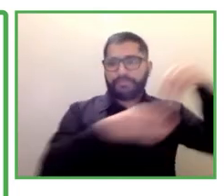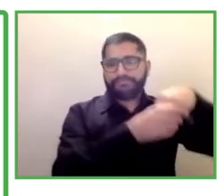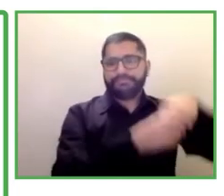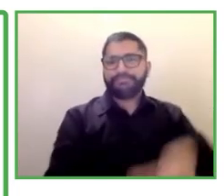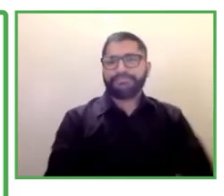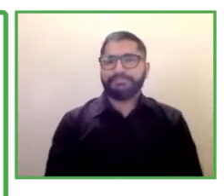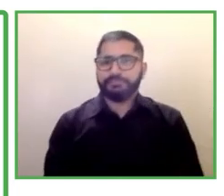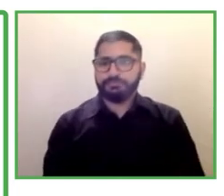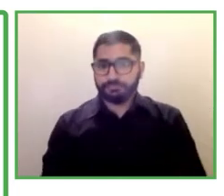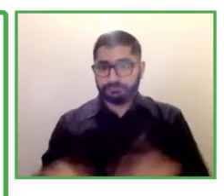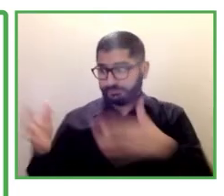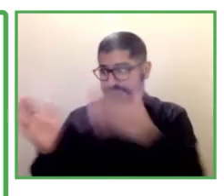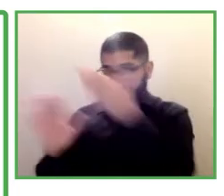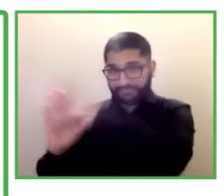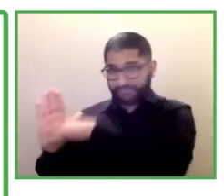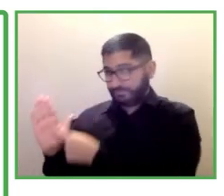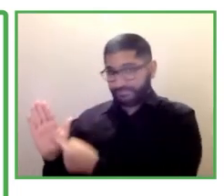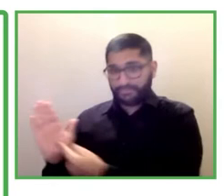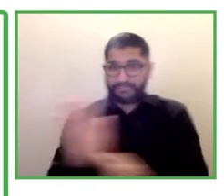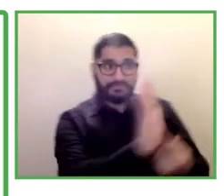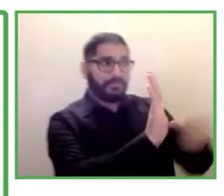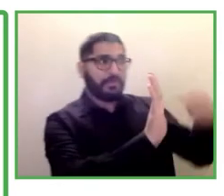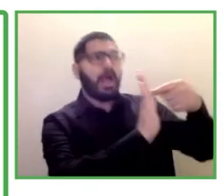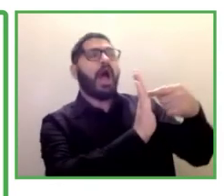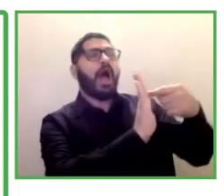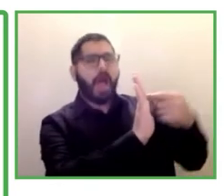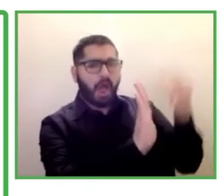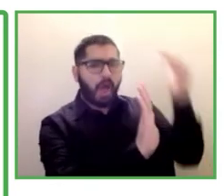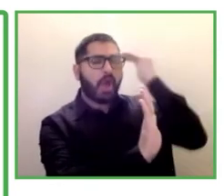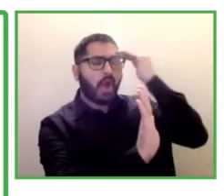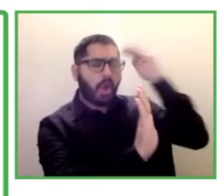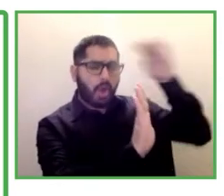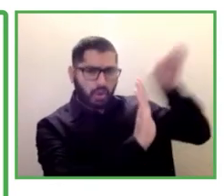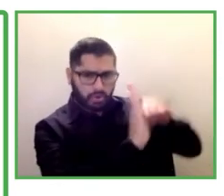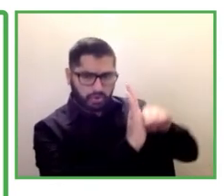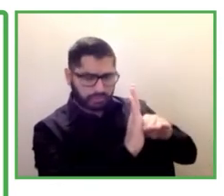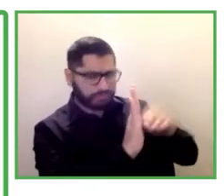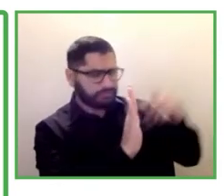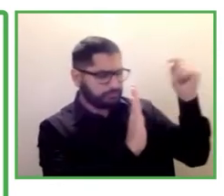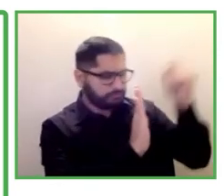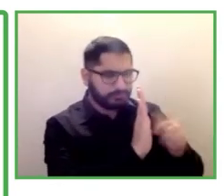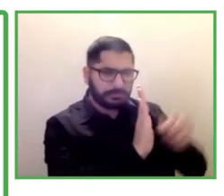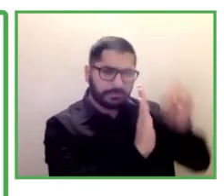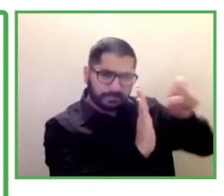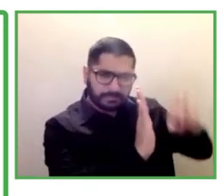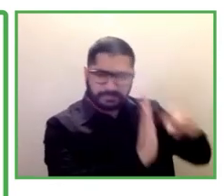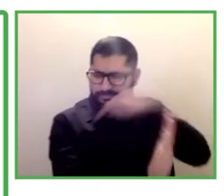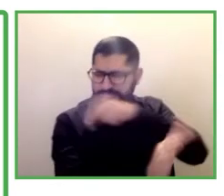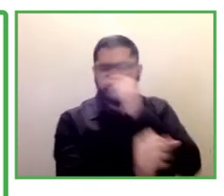a los alumnos que estén disponibles y después lo pasamos a las empresas.